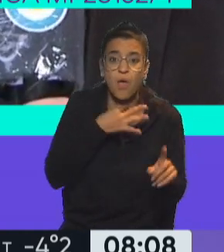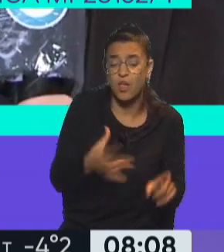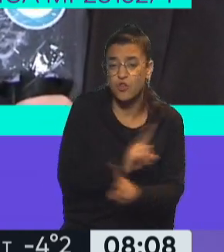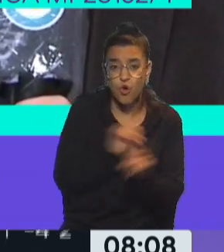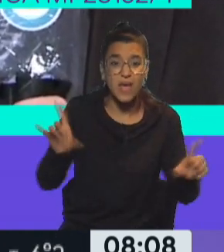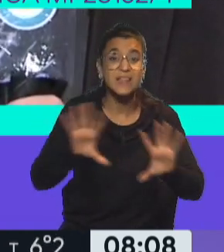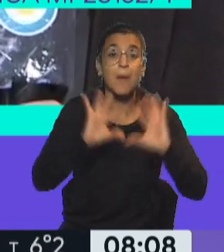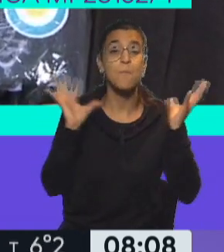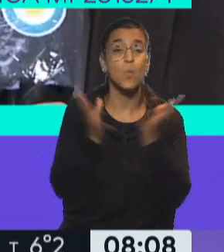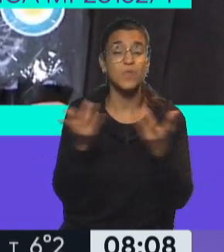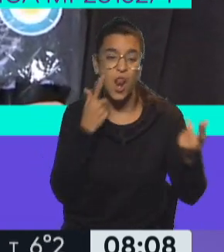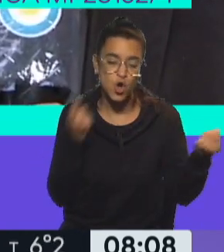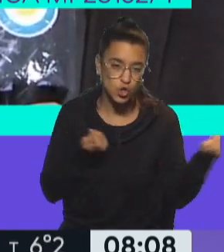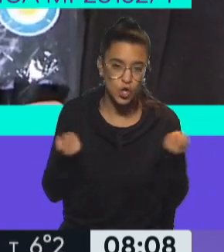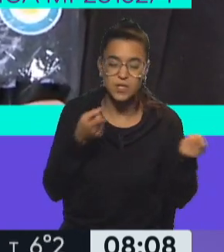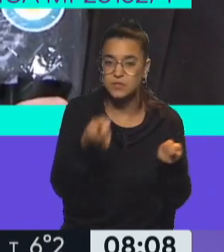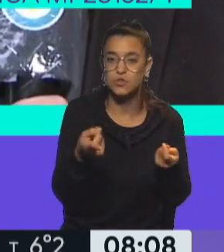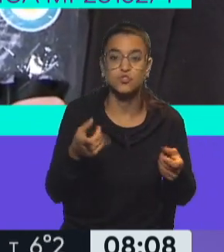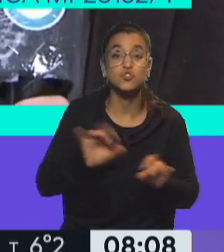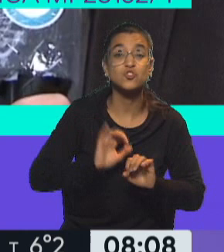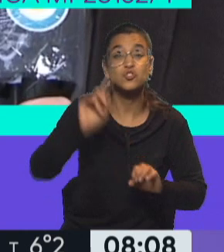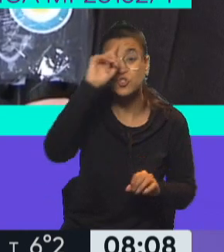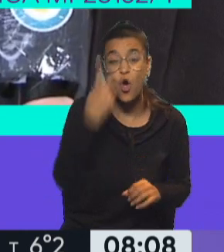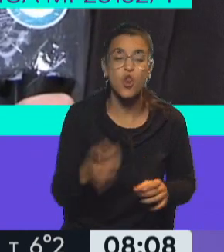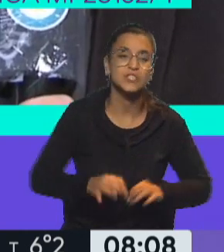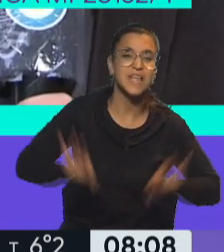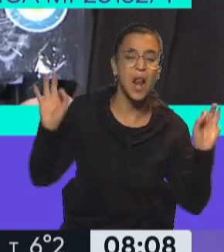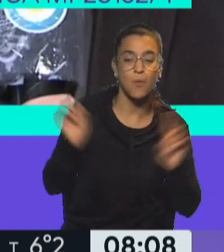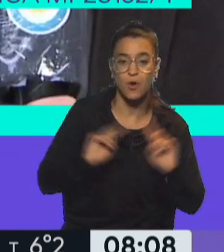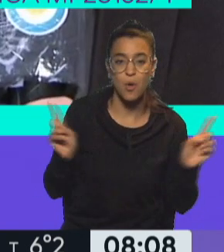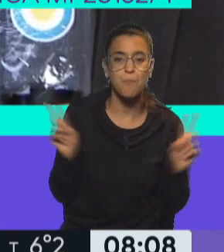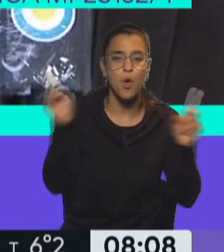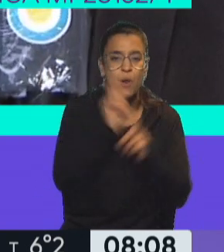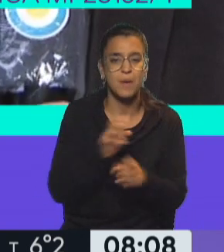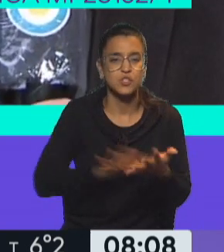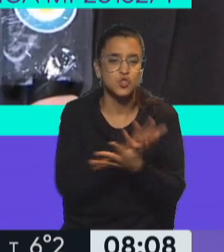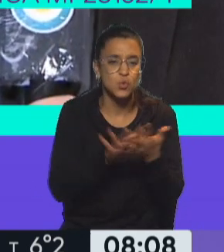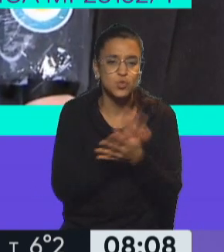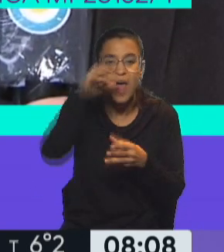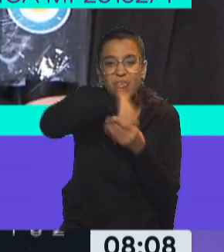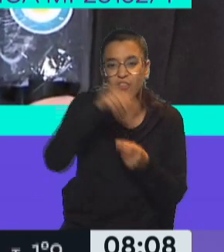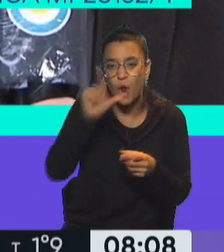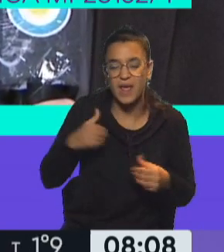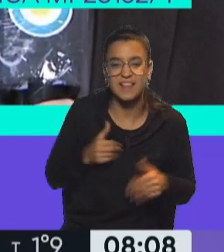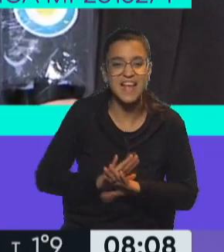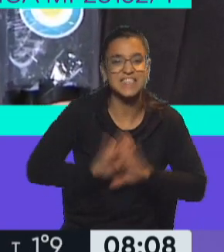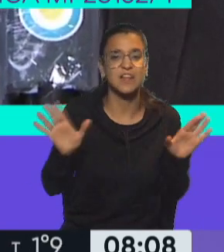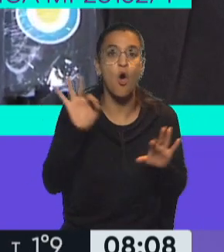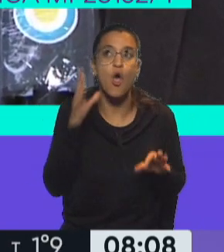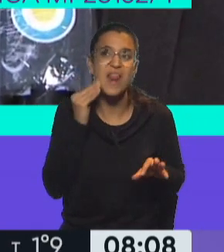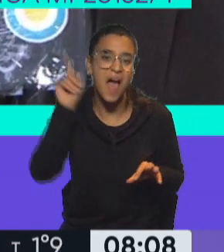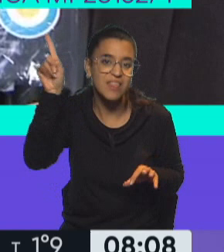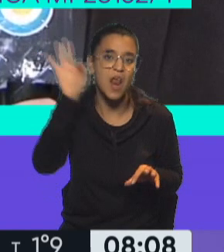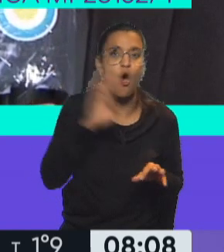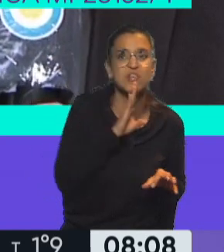esté controlada. De esto no nos salvamos solos, digamos. No es el problema solucionar lo que pasa en la Argentina, lo que pasa en Inglaterra, lo que